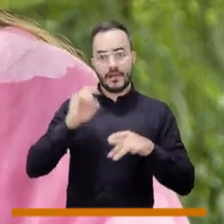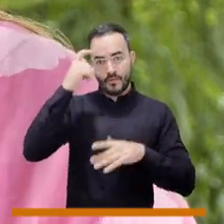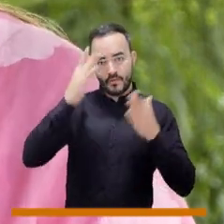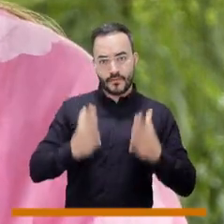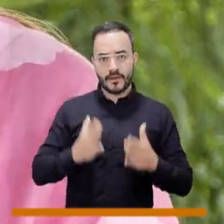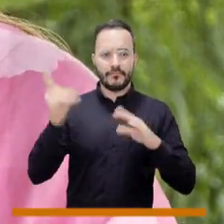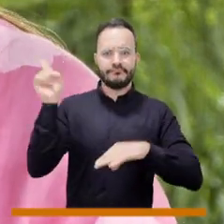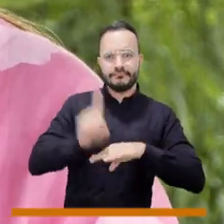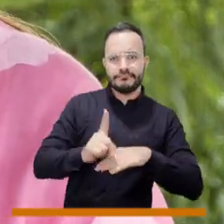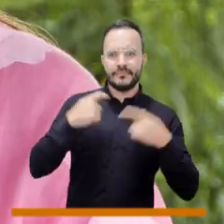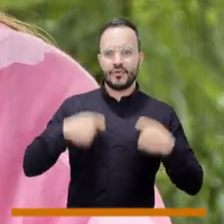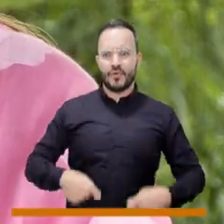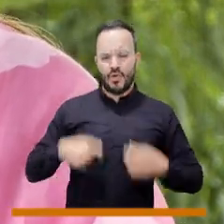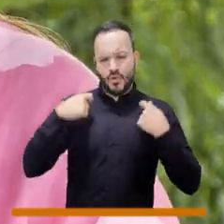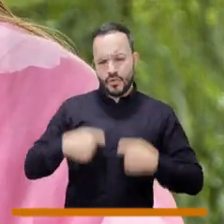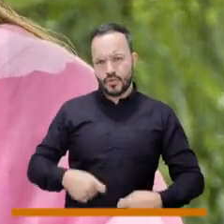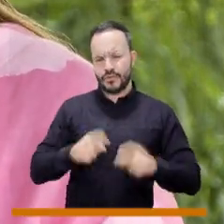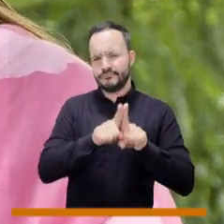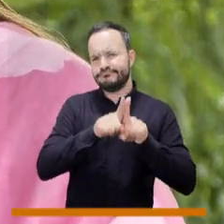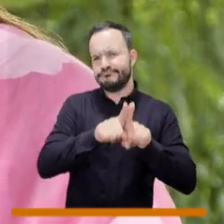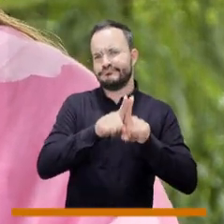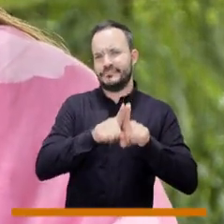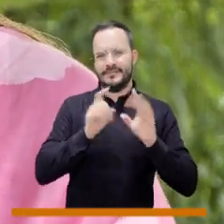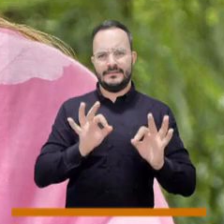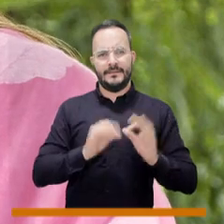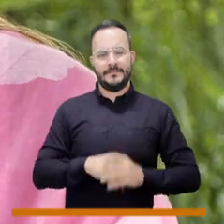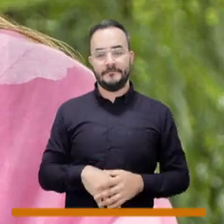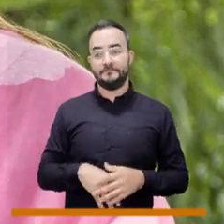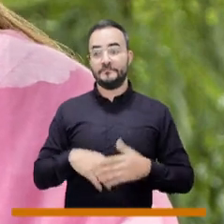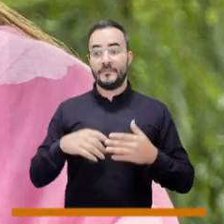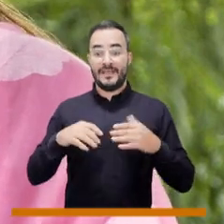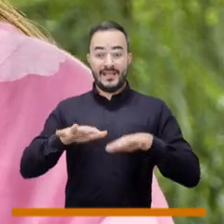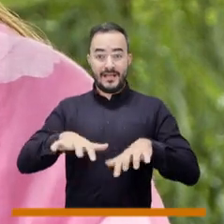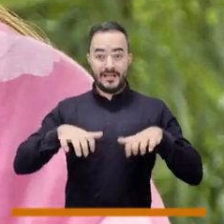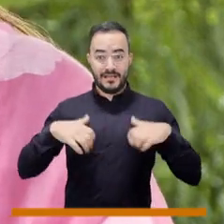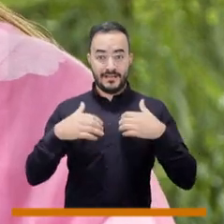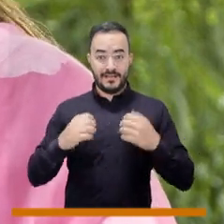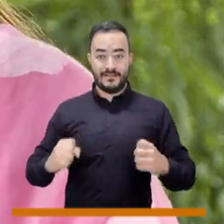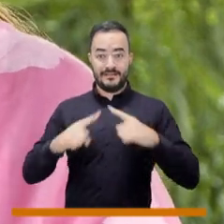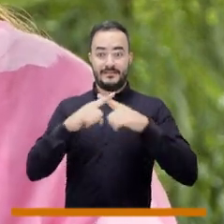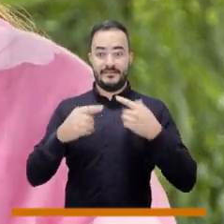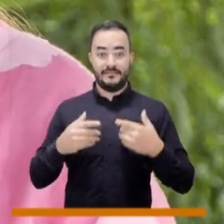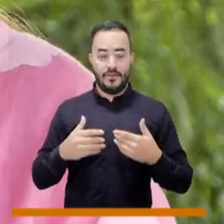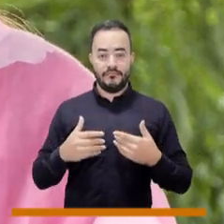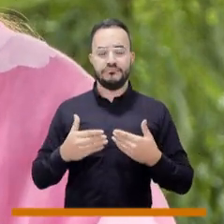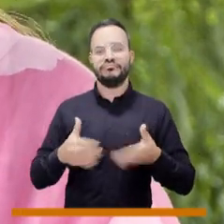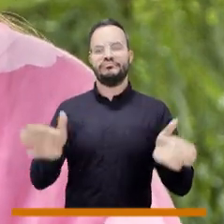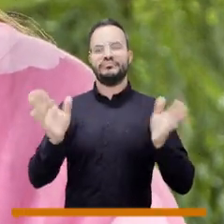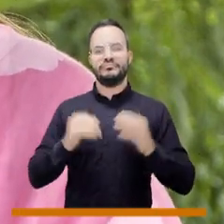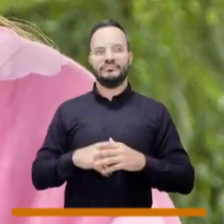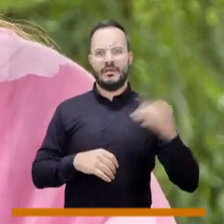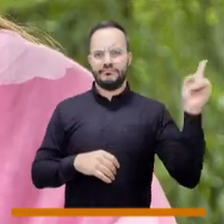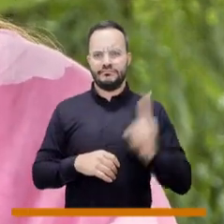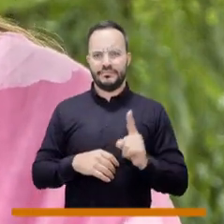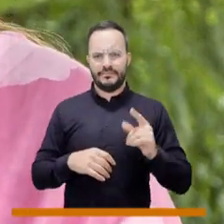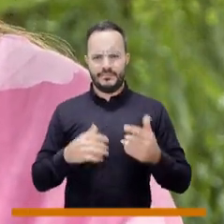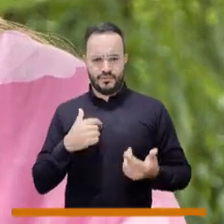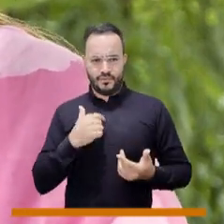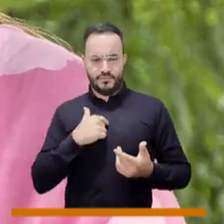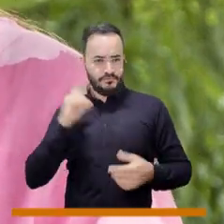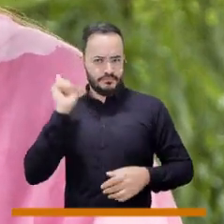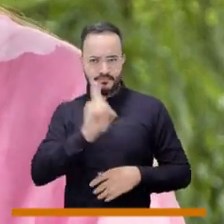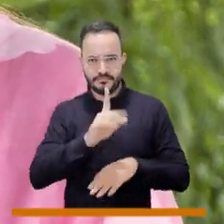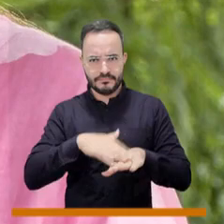es decir, mucha cercanía. Y el día que se instalan las sesiones ordinarias incluso, yo le salí al paso porque no me pareció bien que él